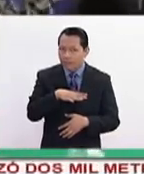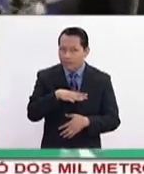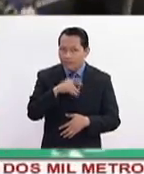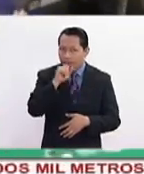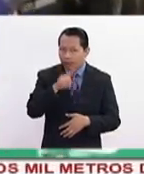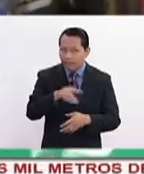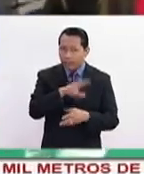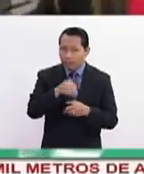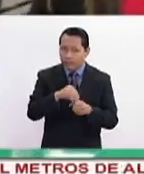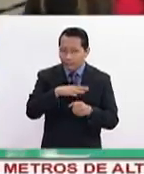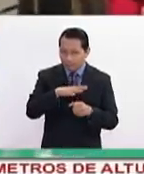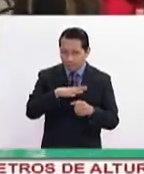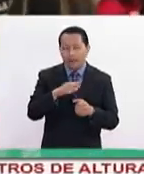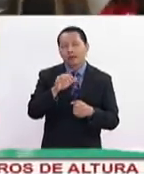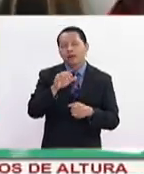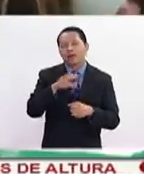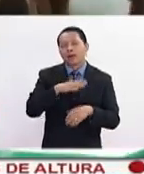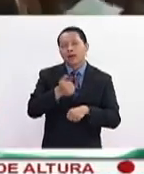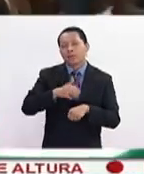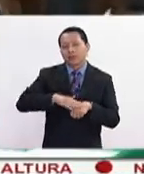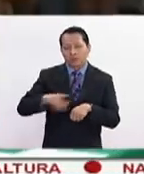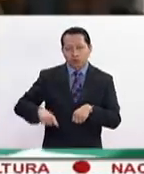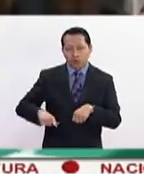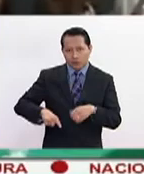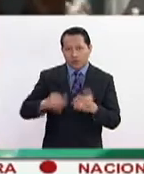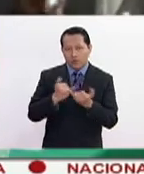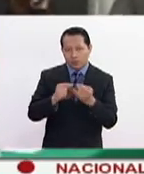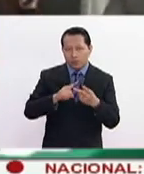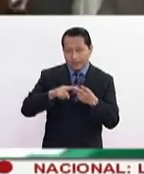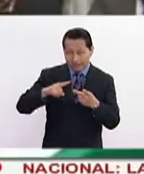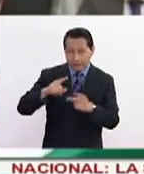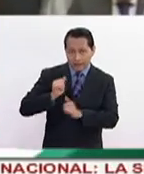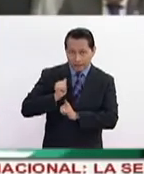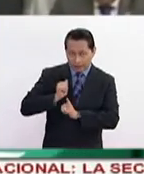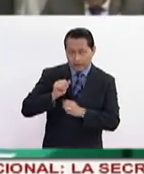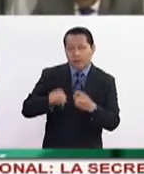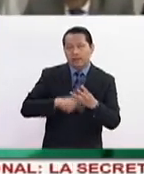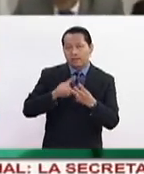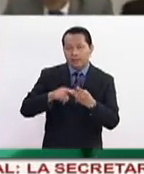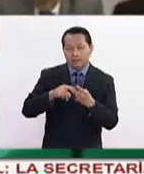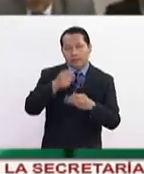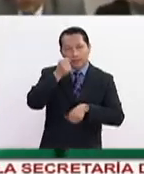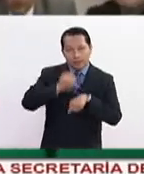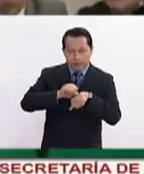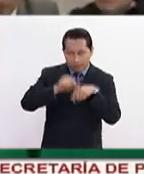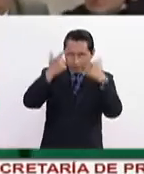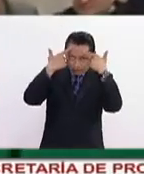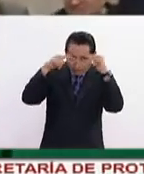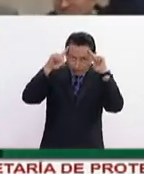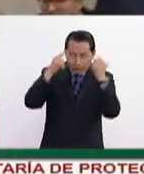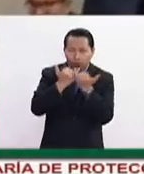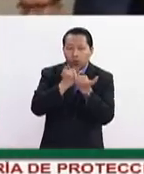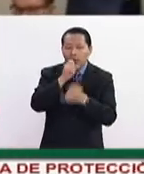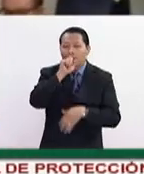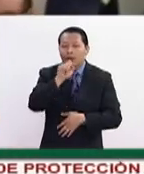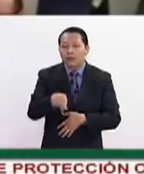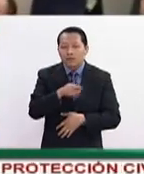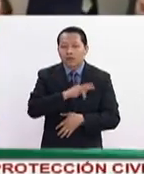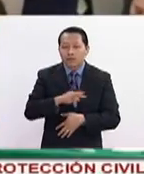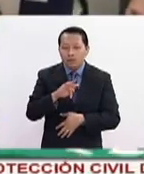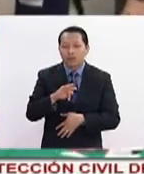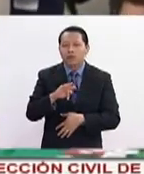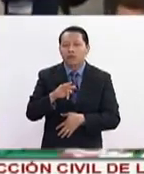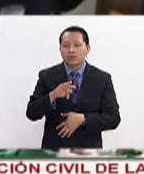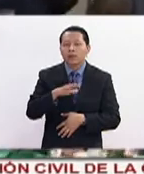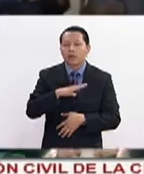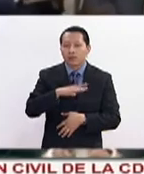de toda la administración pública, incluyendo el Ejército y la Secretaría de Marina. pero también dice que el presidente es que... Muy